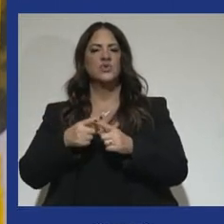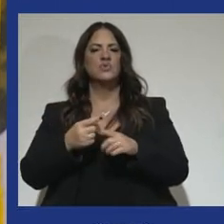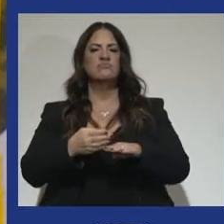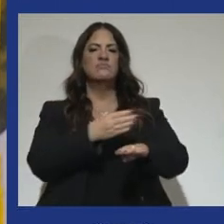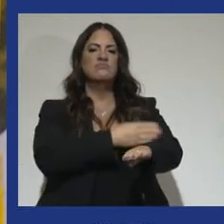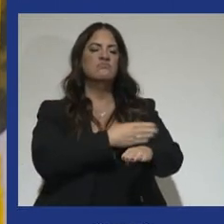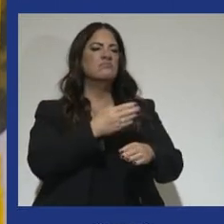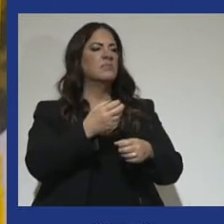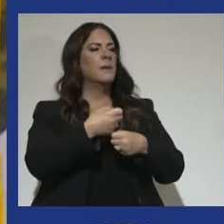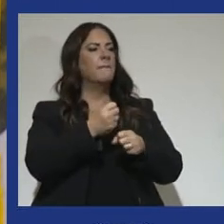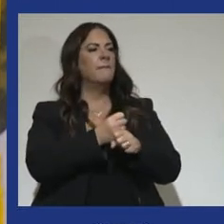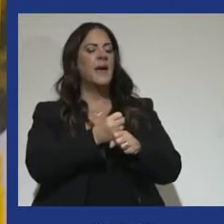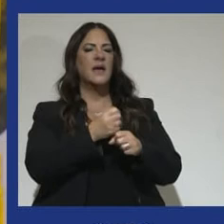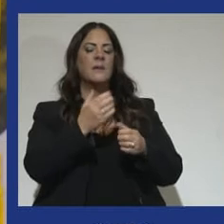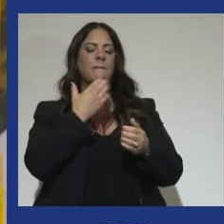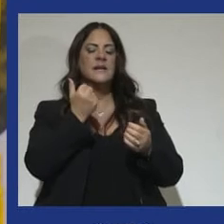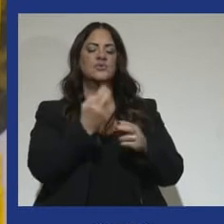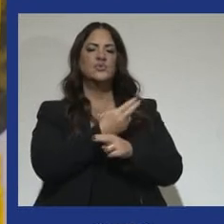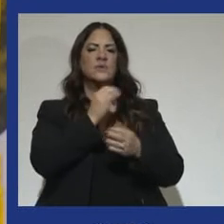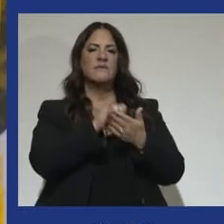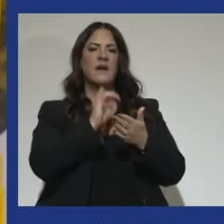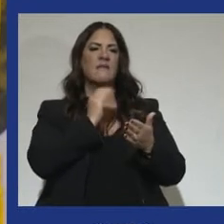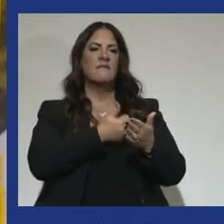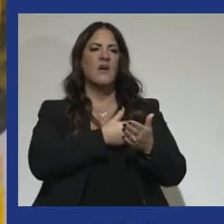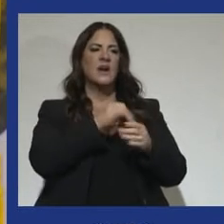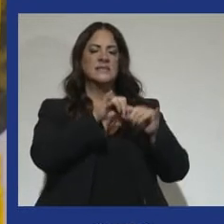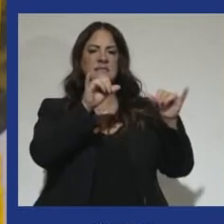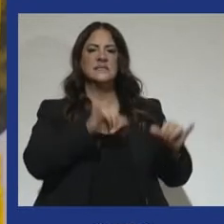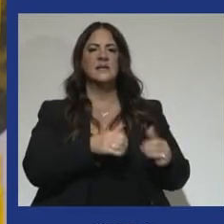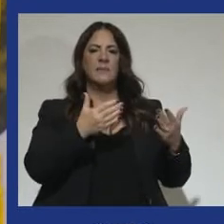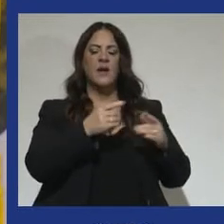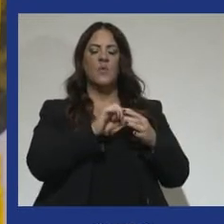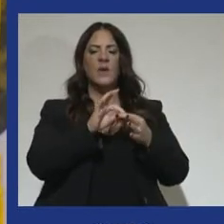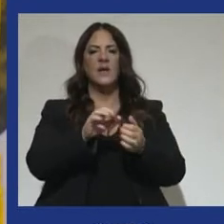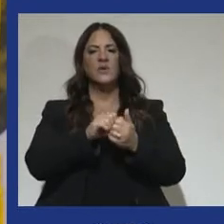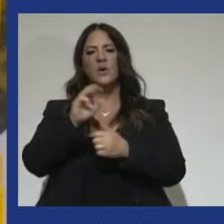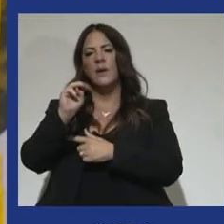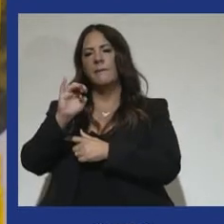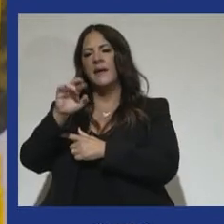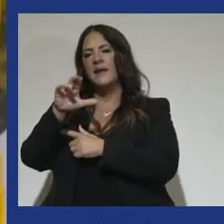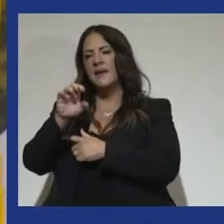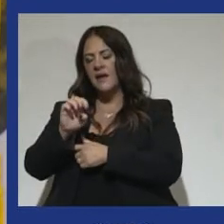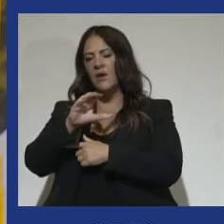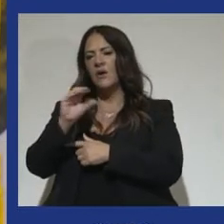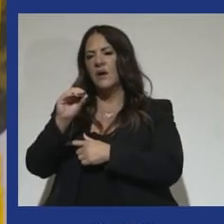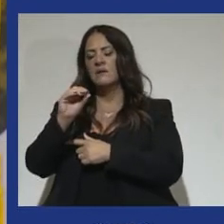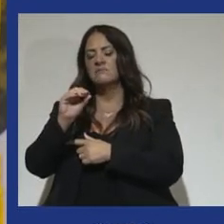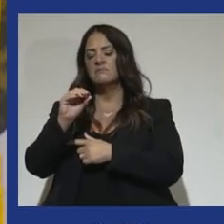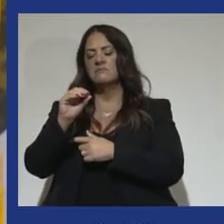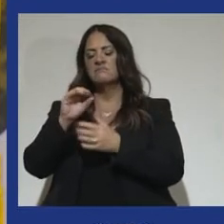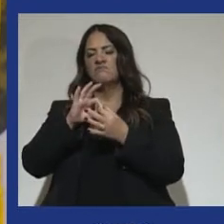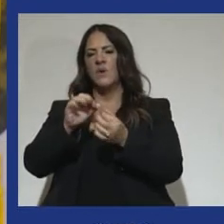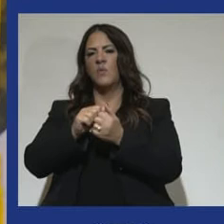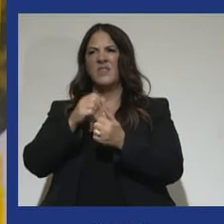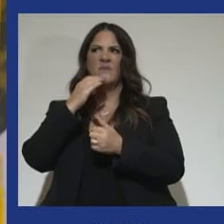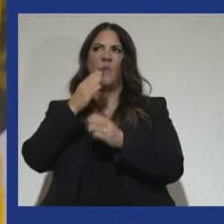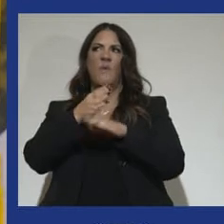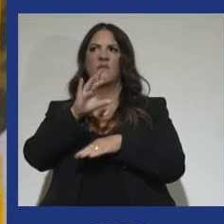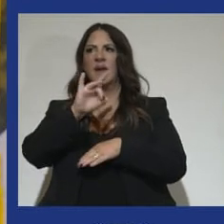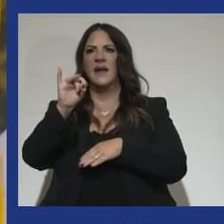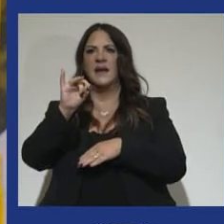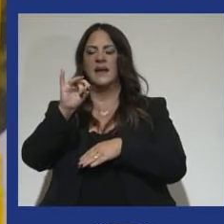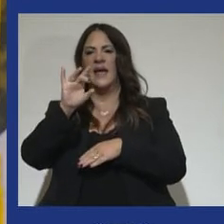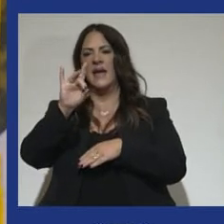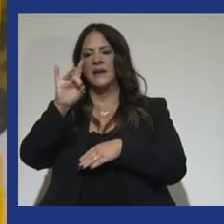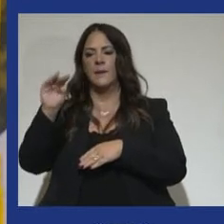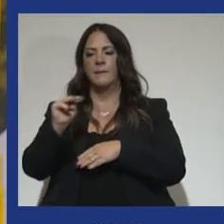nuestro sistema de medicaid y los beneficios de medicare medicaid que han sido recibidos por millones